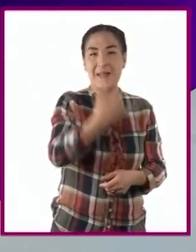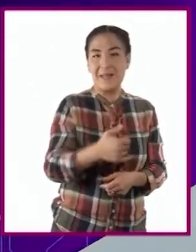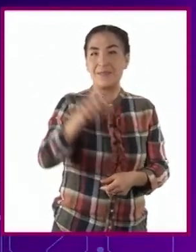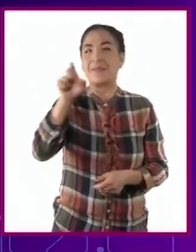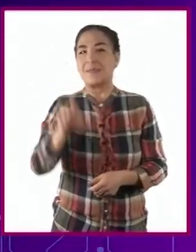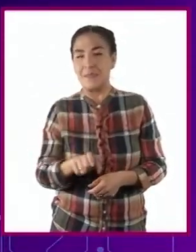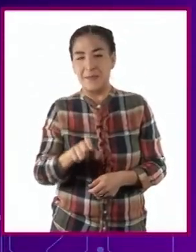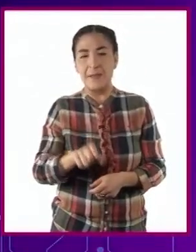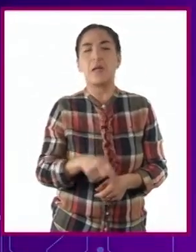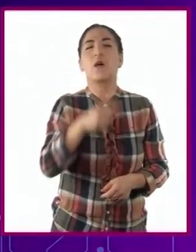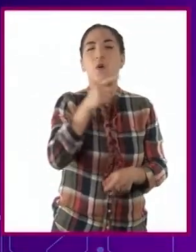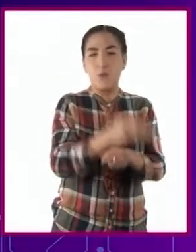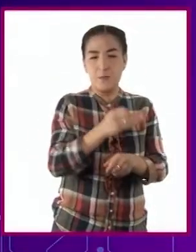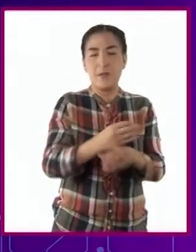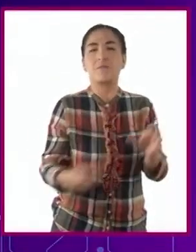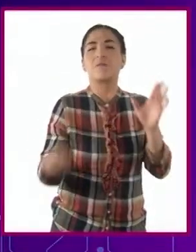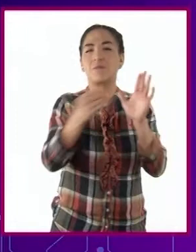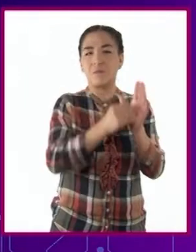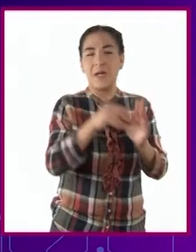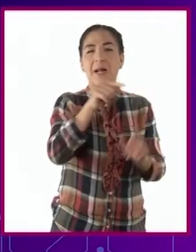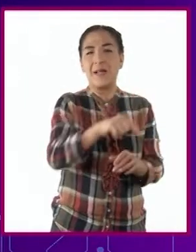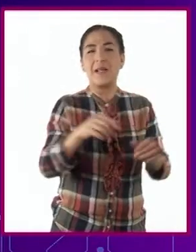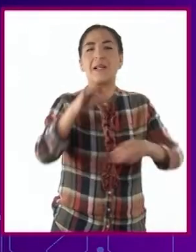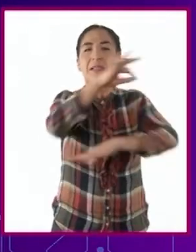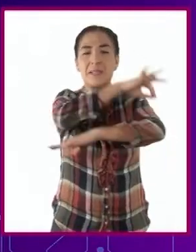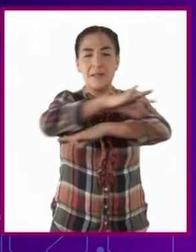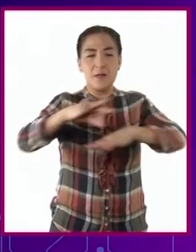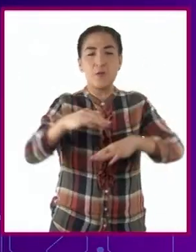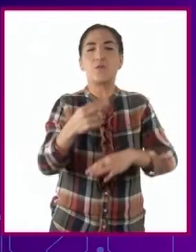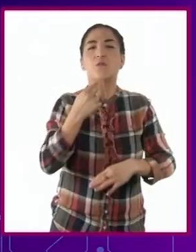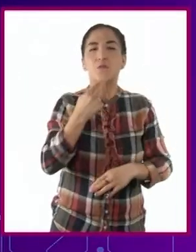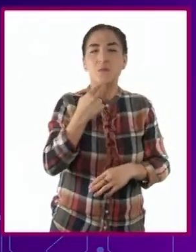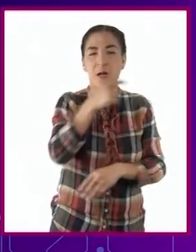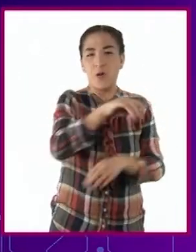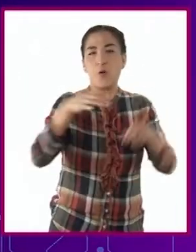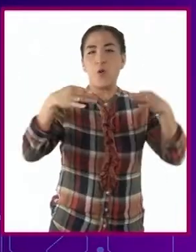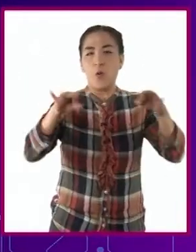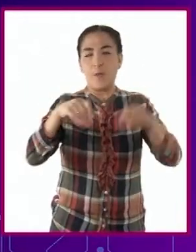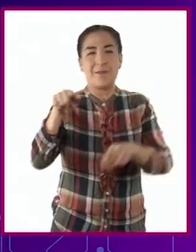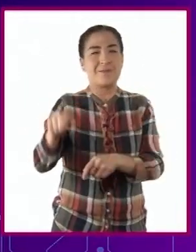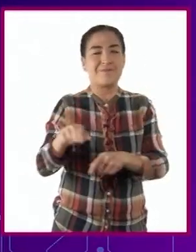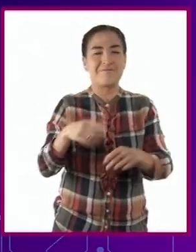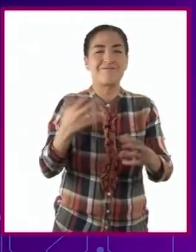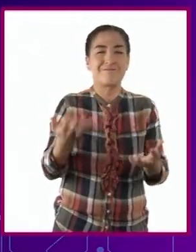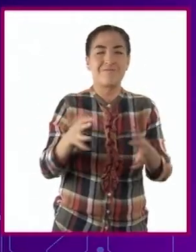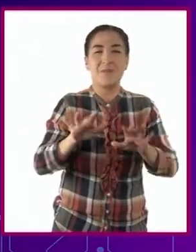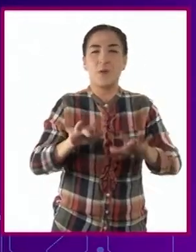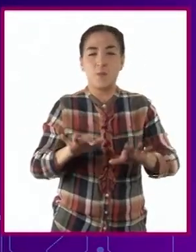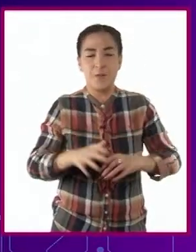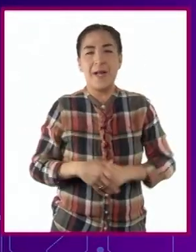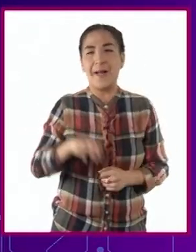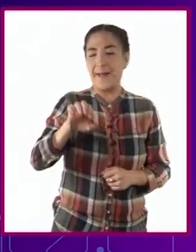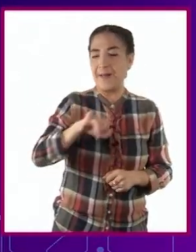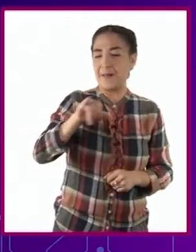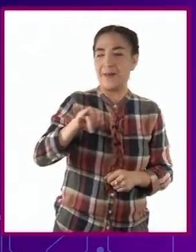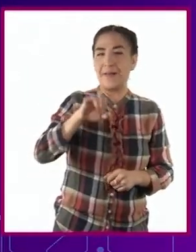ahora vamos a construir la gráfica de líneas haciendo uso de una hoja electrónica, por ejemplo, de Excel.